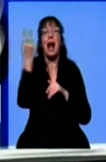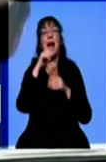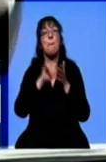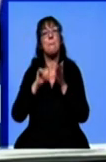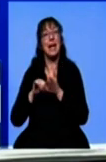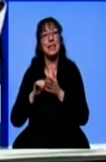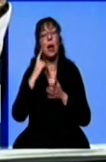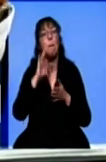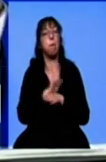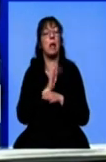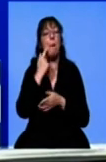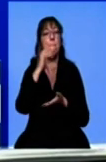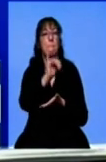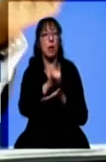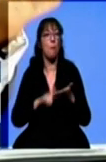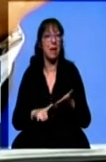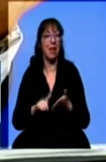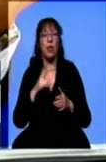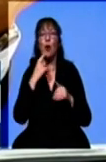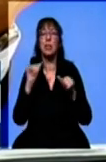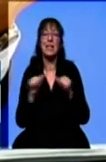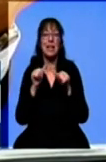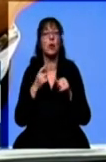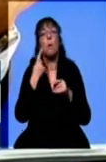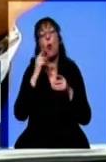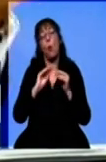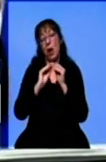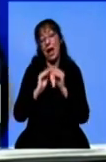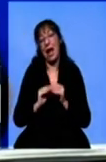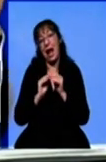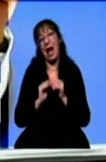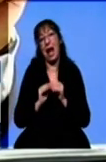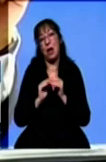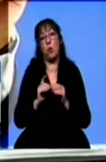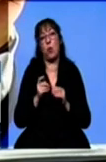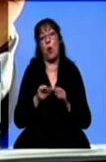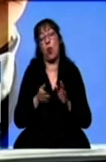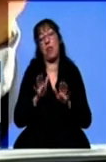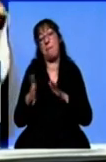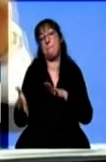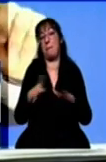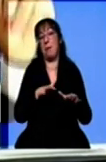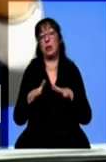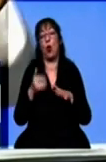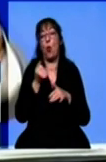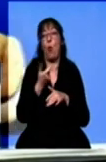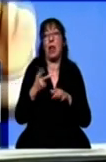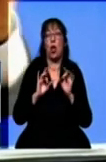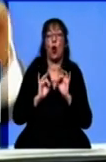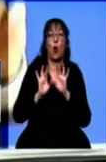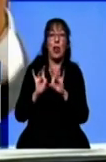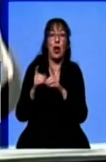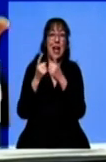se puede hacer un cálculo aproximado de cuantos contagios